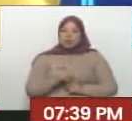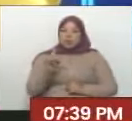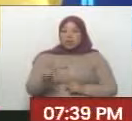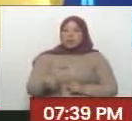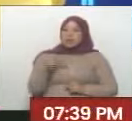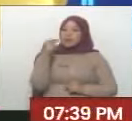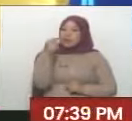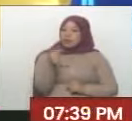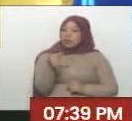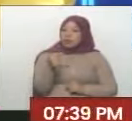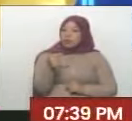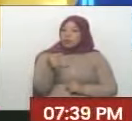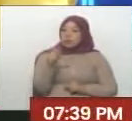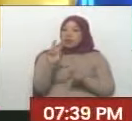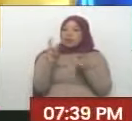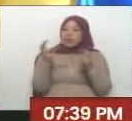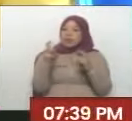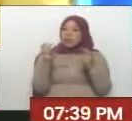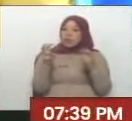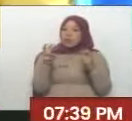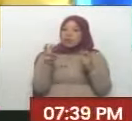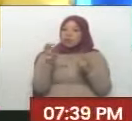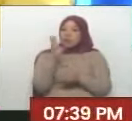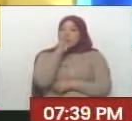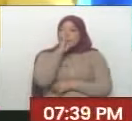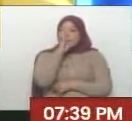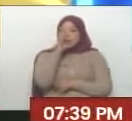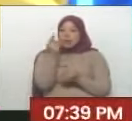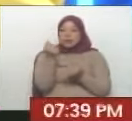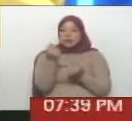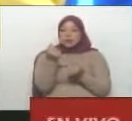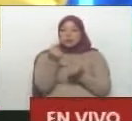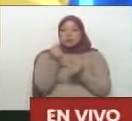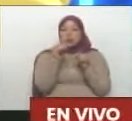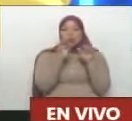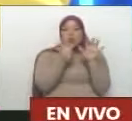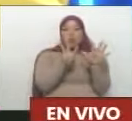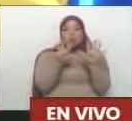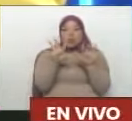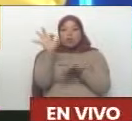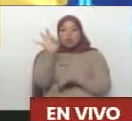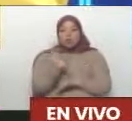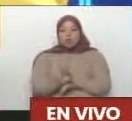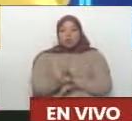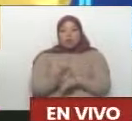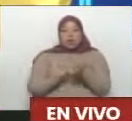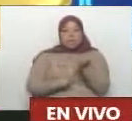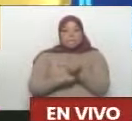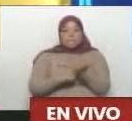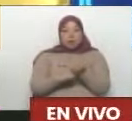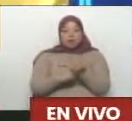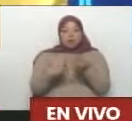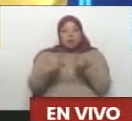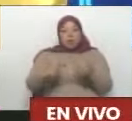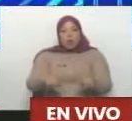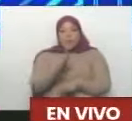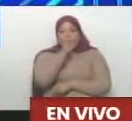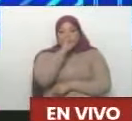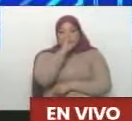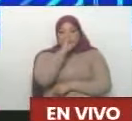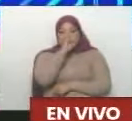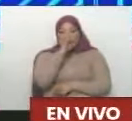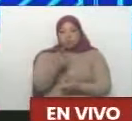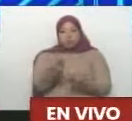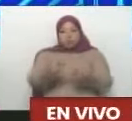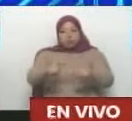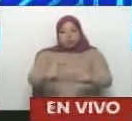siguiente titular es de Banca y Negocios. El 93% de los industriales venezolanos está a favor de la flexibilización de las